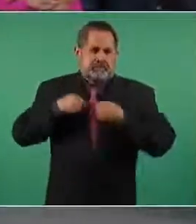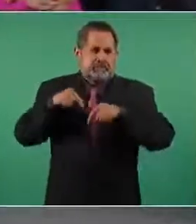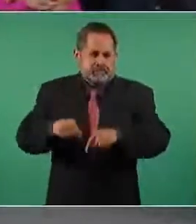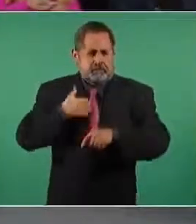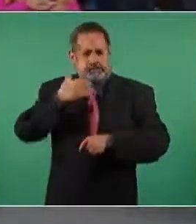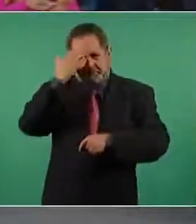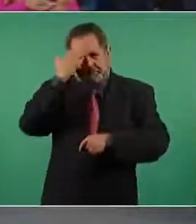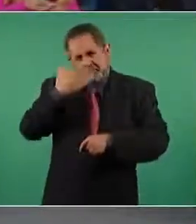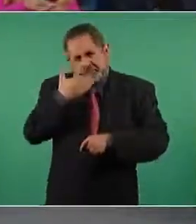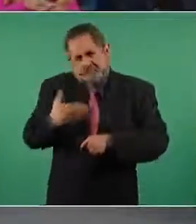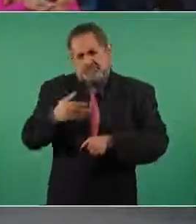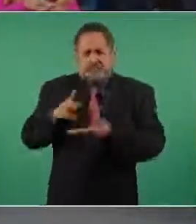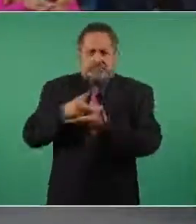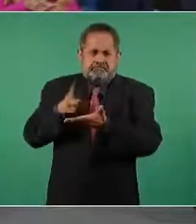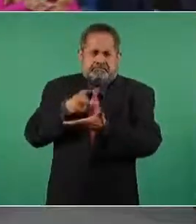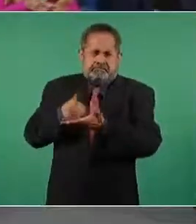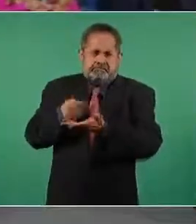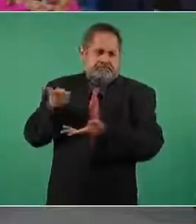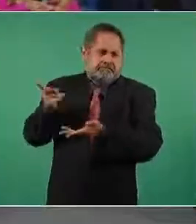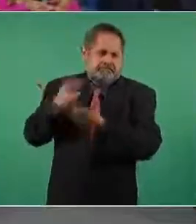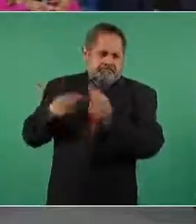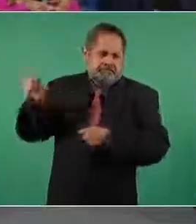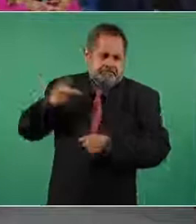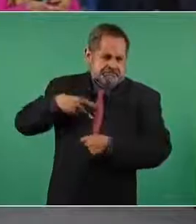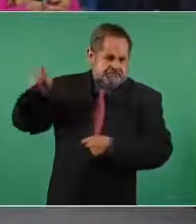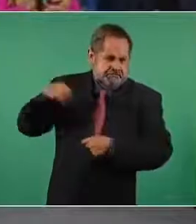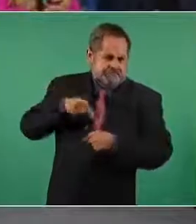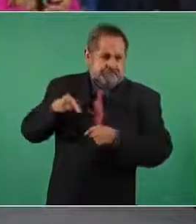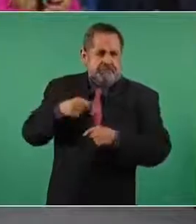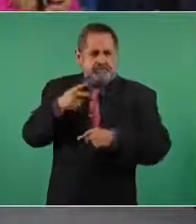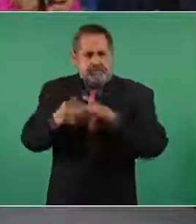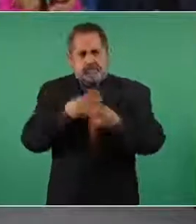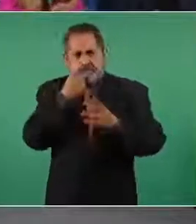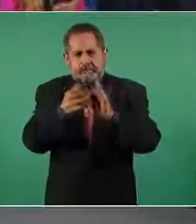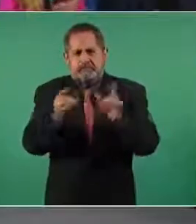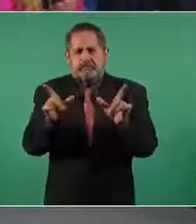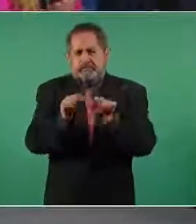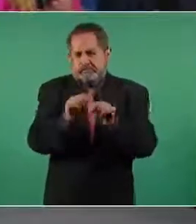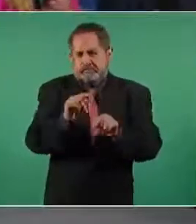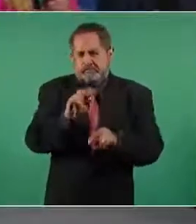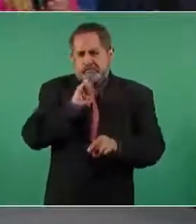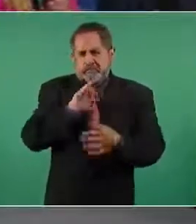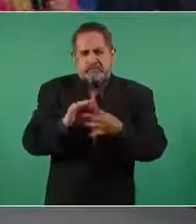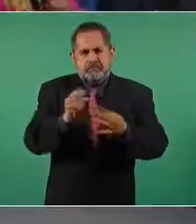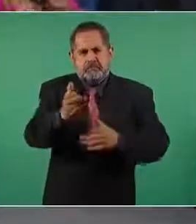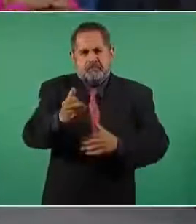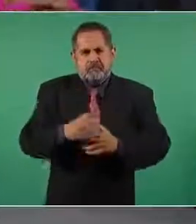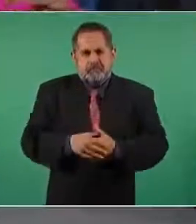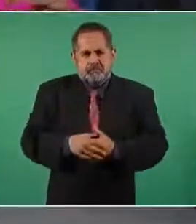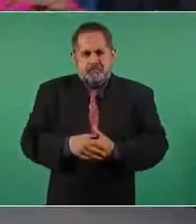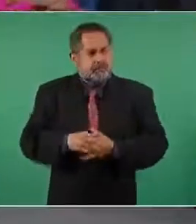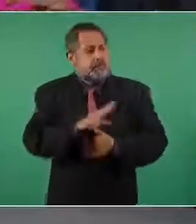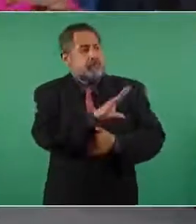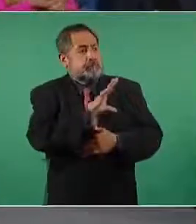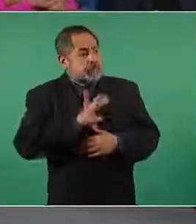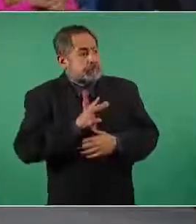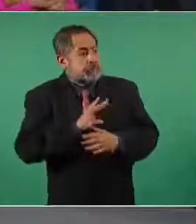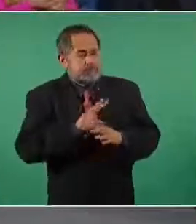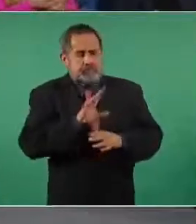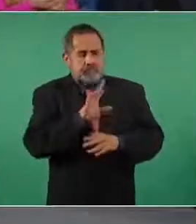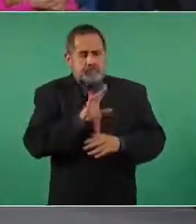porque lo conozco muy bien y porque he venido infinidad de veces. Y lo que le voy a comentar rápidamente, no me lo han contado, no lo he